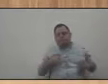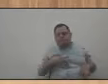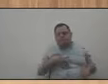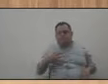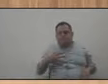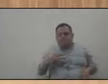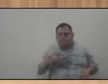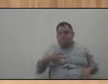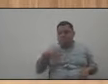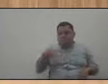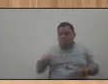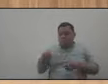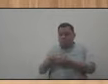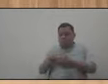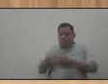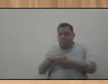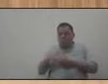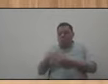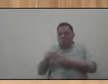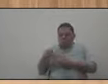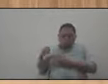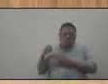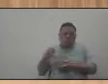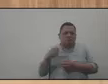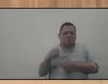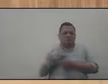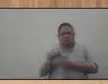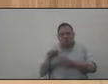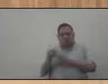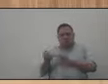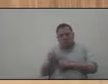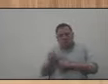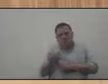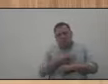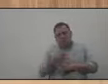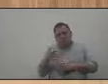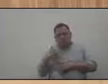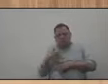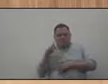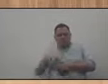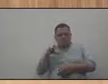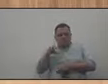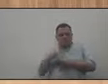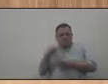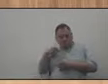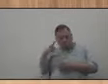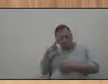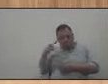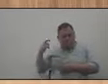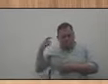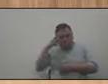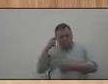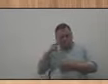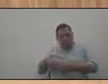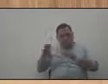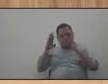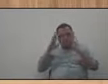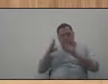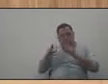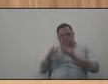esta situación de salud se suma el costo social y el costo financiero que tenía las instituciones.